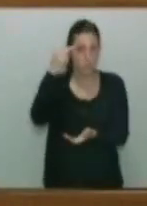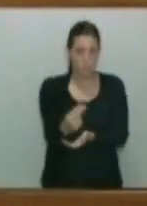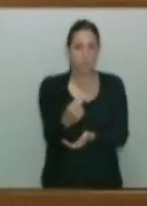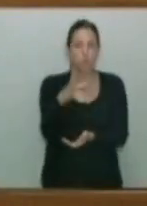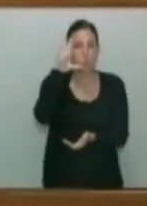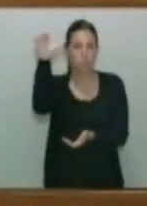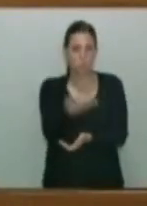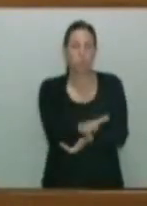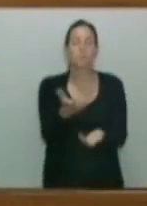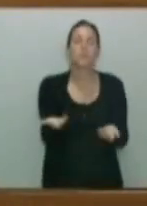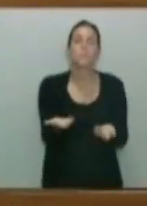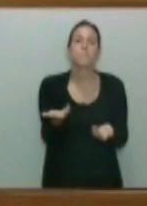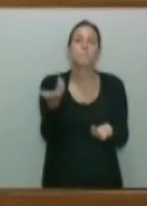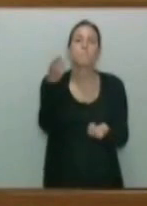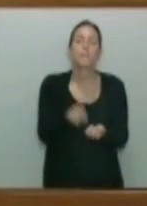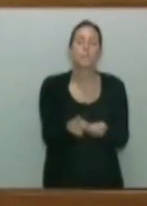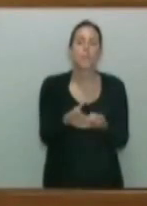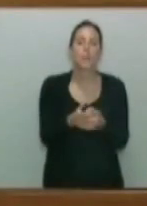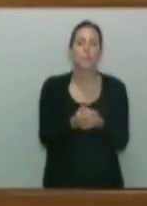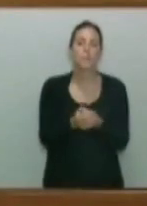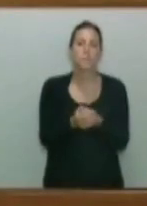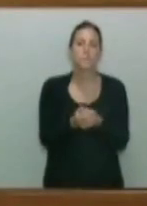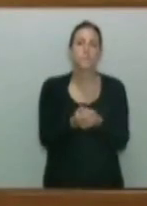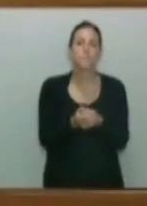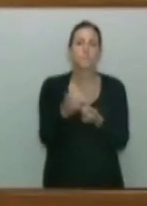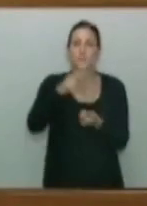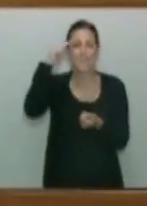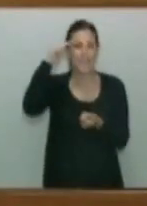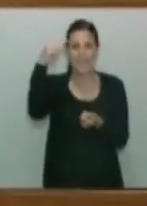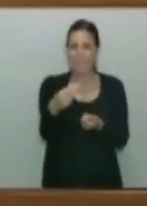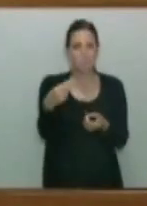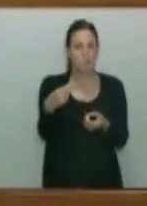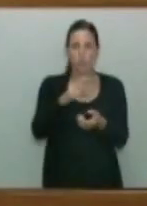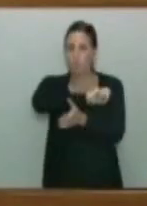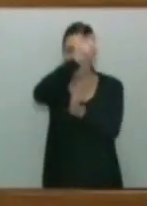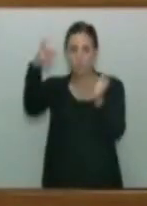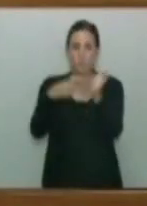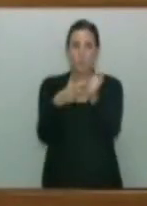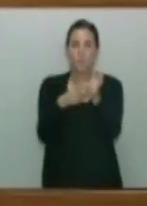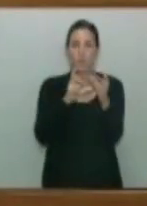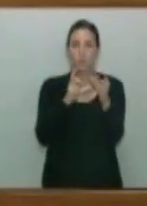ha movido en el escrupuloso respeto al derecho de las minorías.